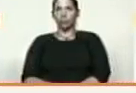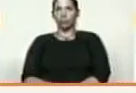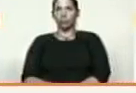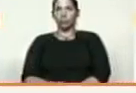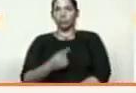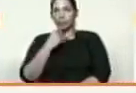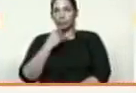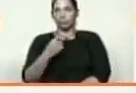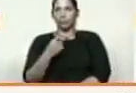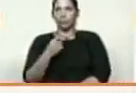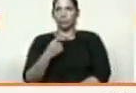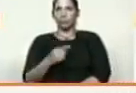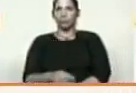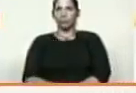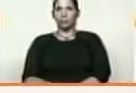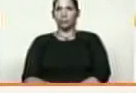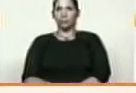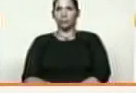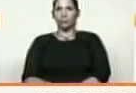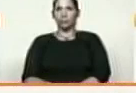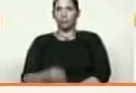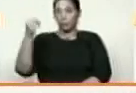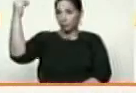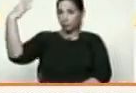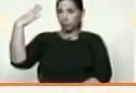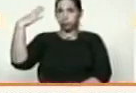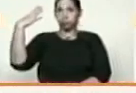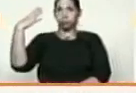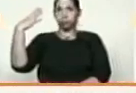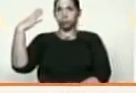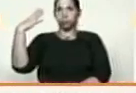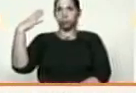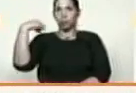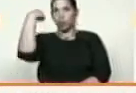Dicen que iluminó todo el rostro de Mosquera,